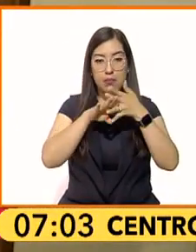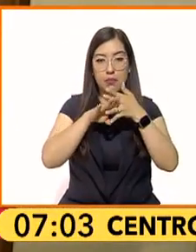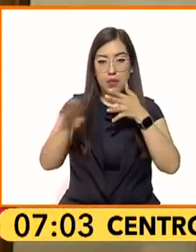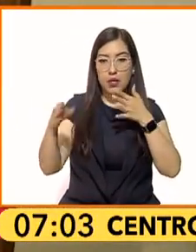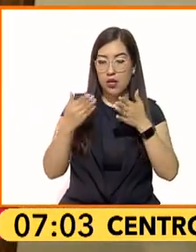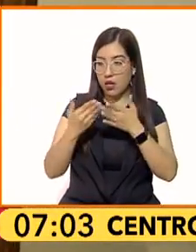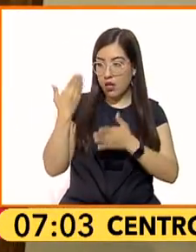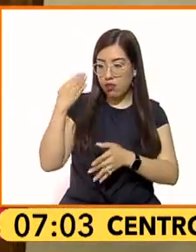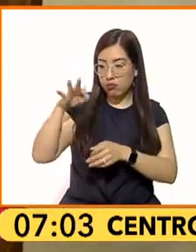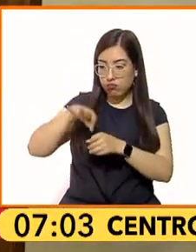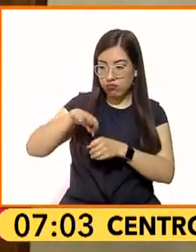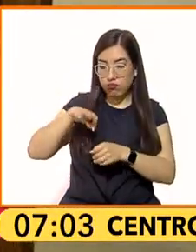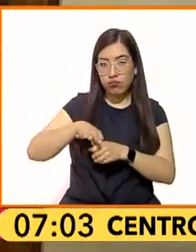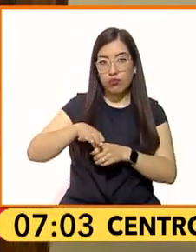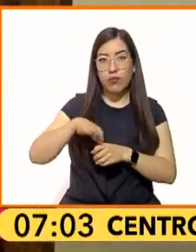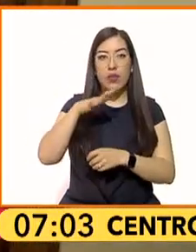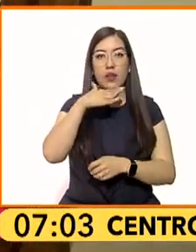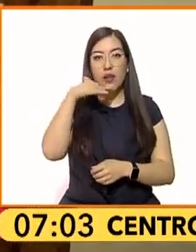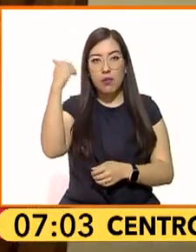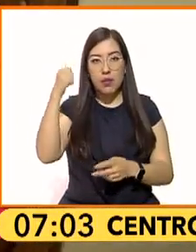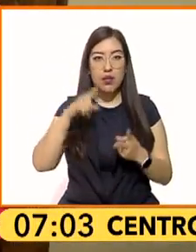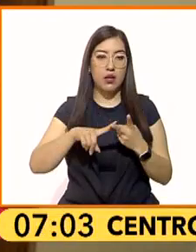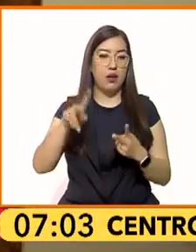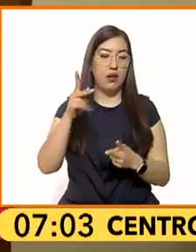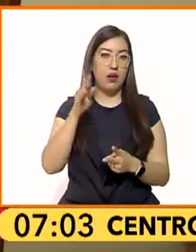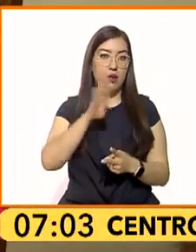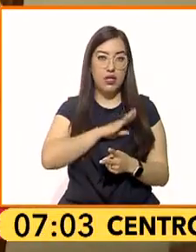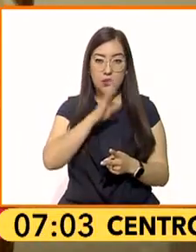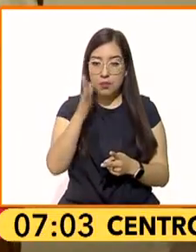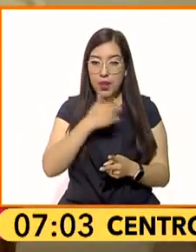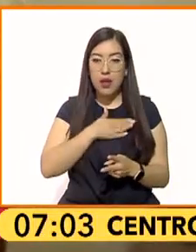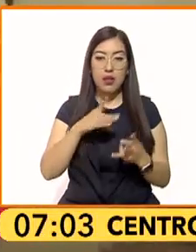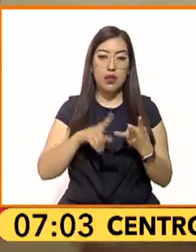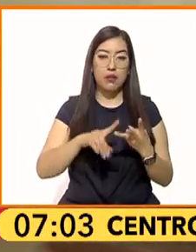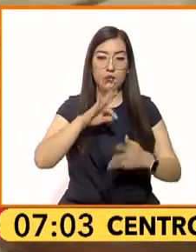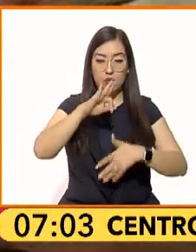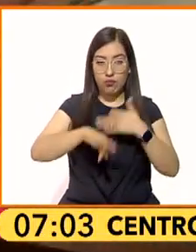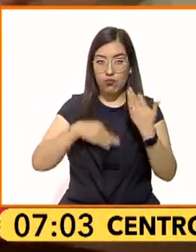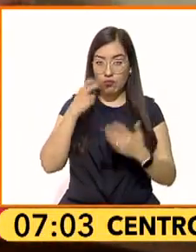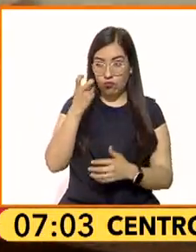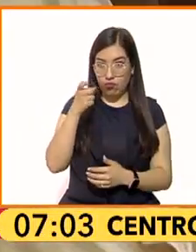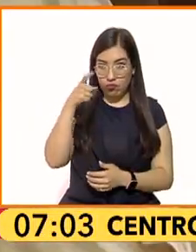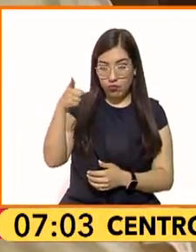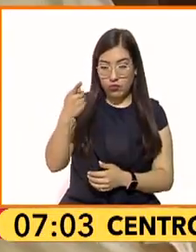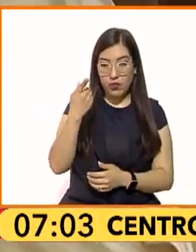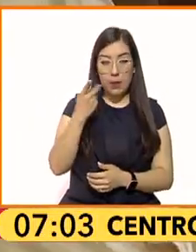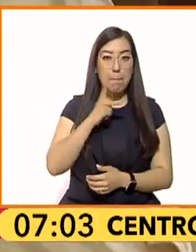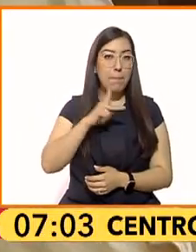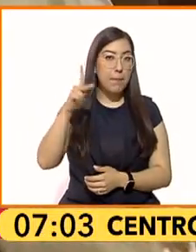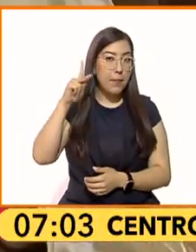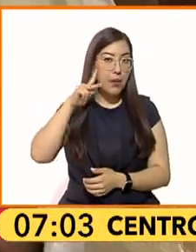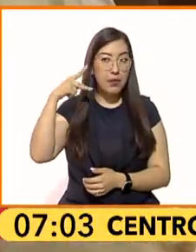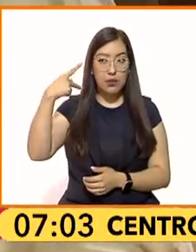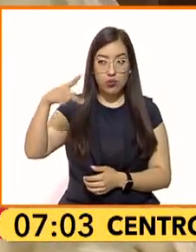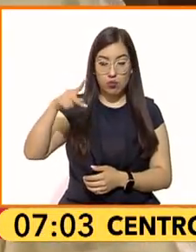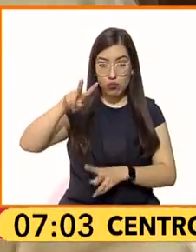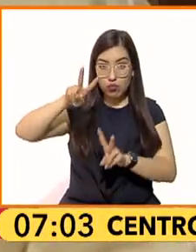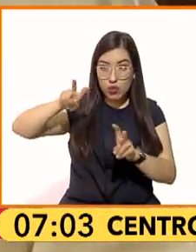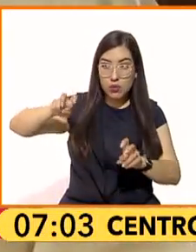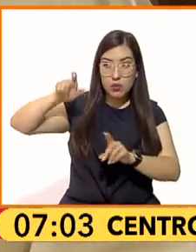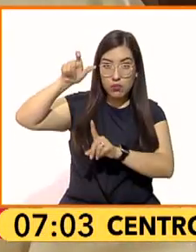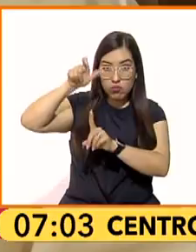elecciones de Alemania, en España. Entonces, la postura del pontífice geopolíticamente es muy